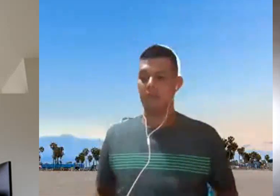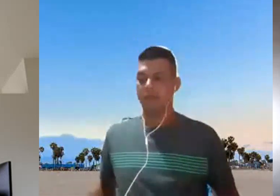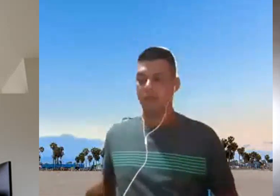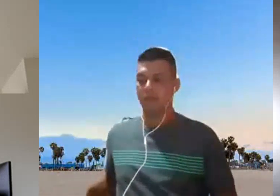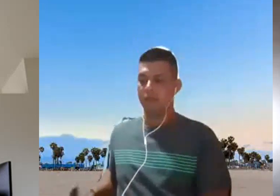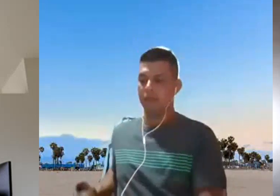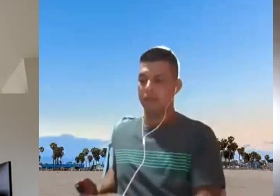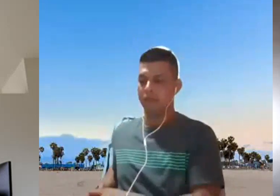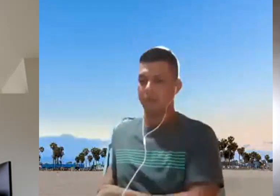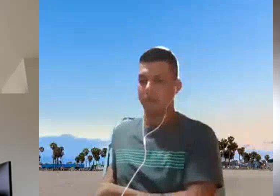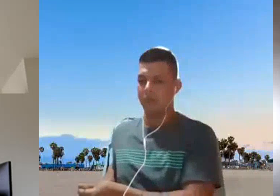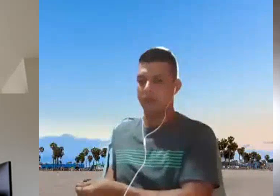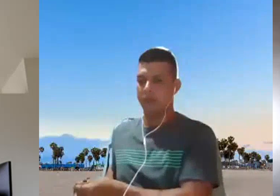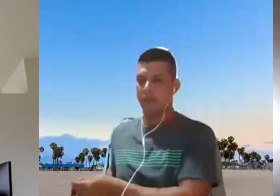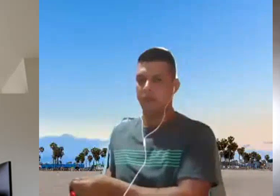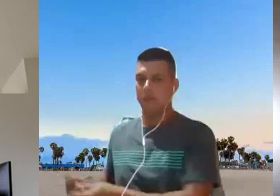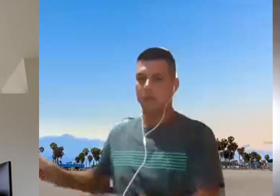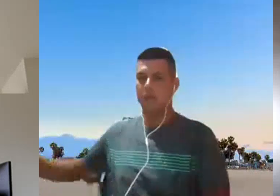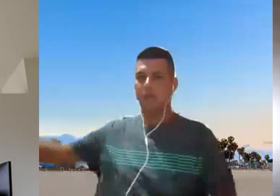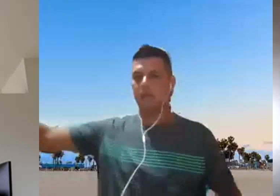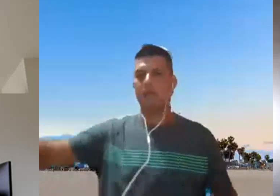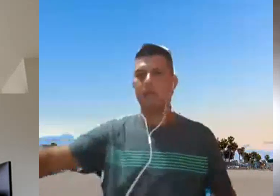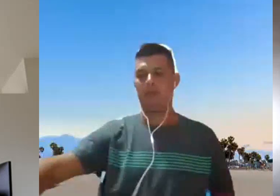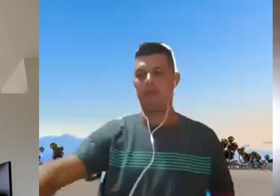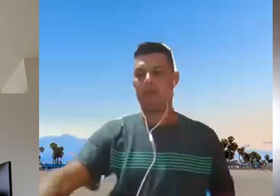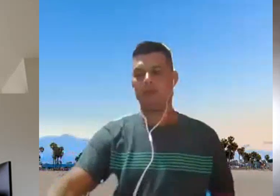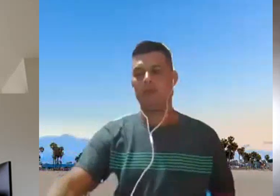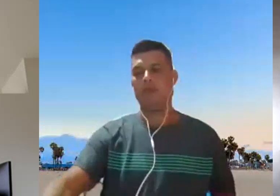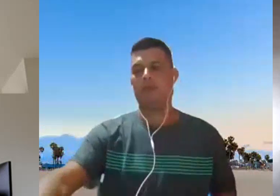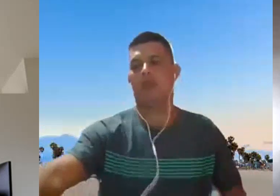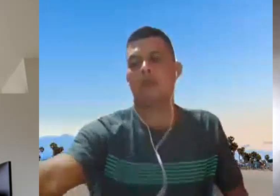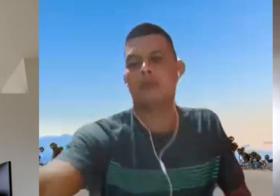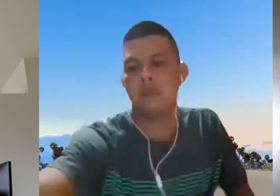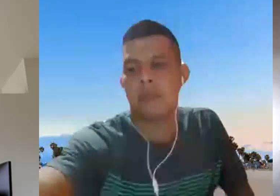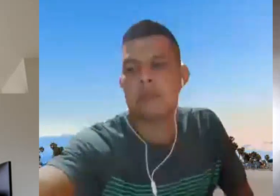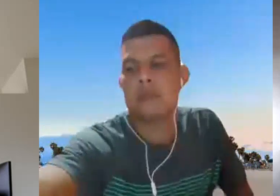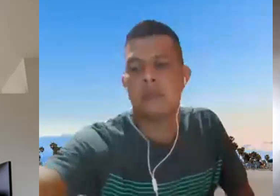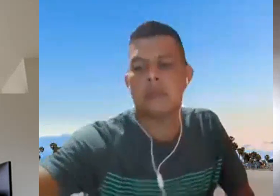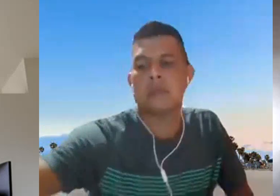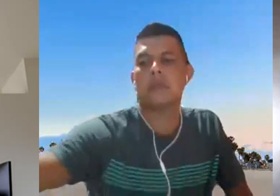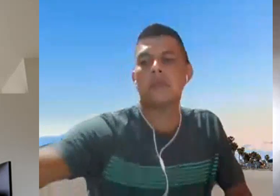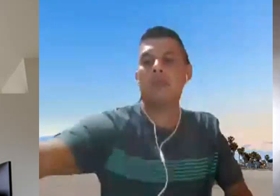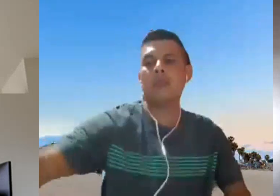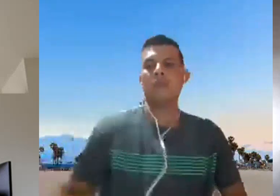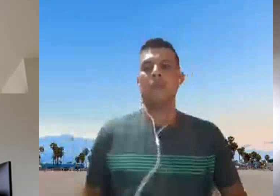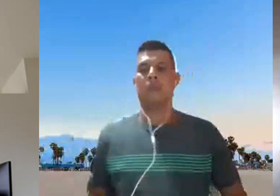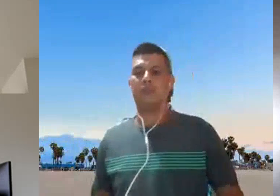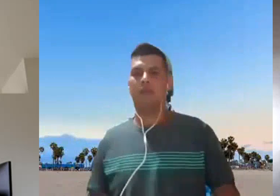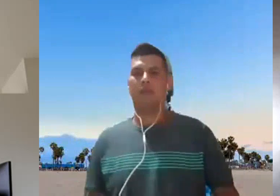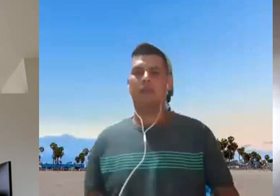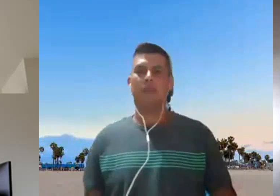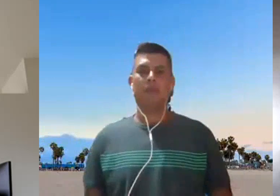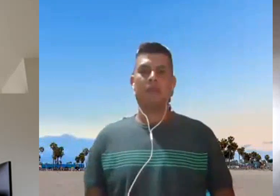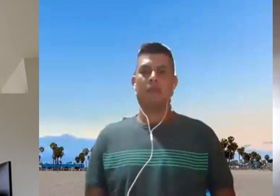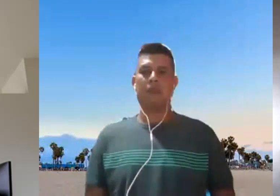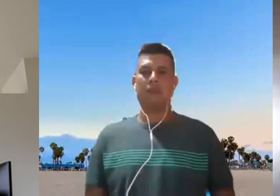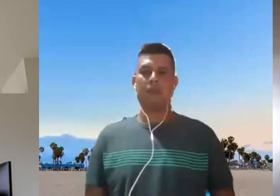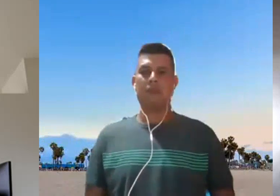¿cuántas unidades vamos a tener en 5 meses? 4. 4. Y se hace un cálculo para el